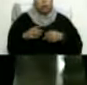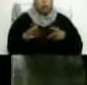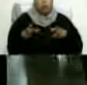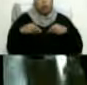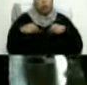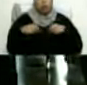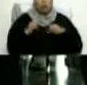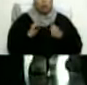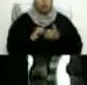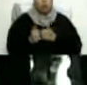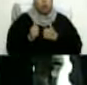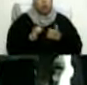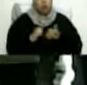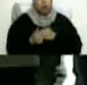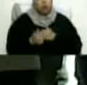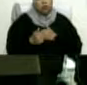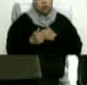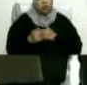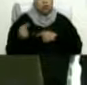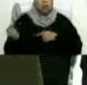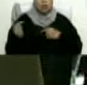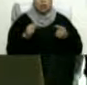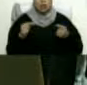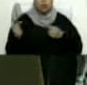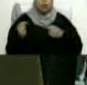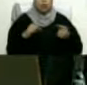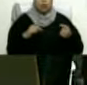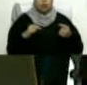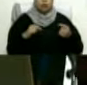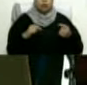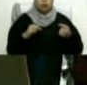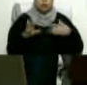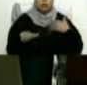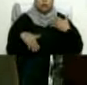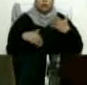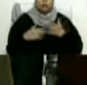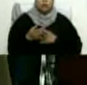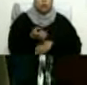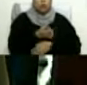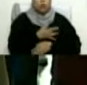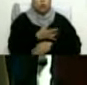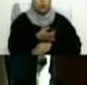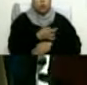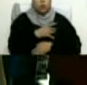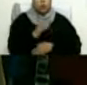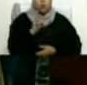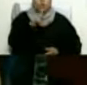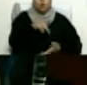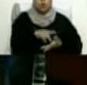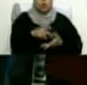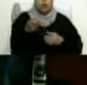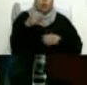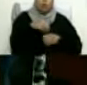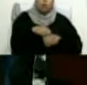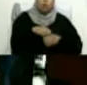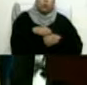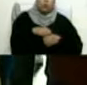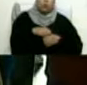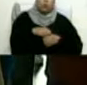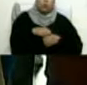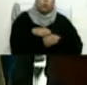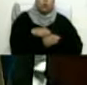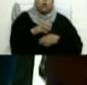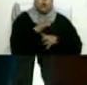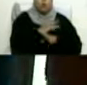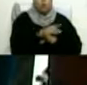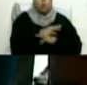como atletas, entrenadores, dirigentes, que acabamos de llegar de Chile, de la participación de nosotros en los Juegos